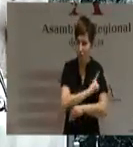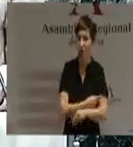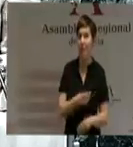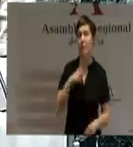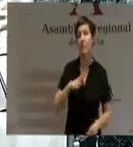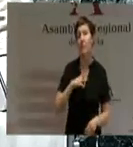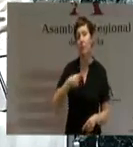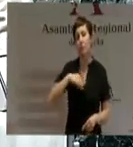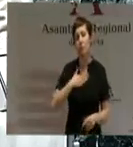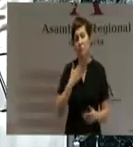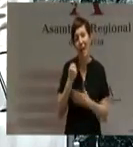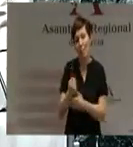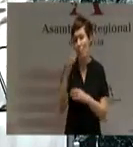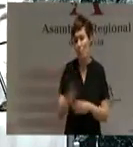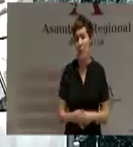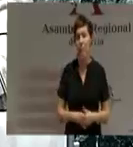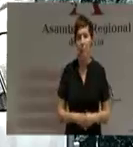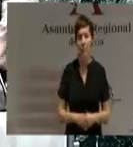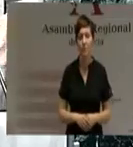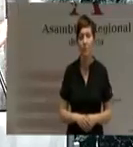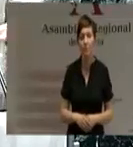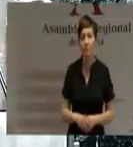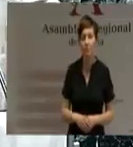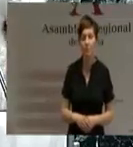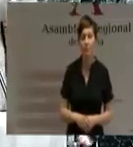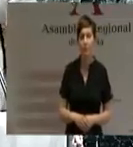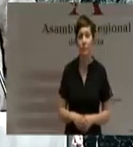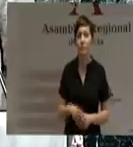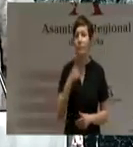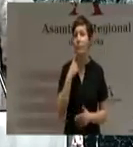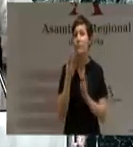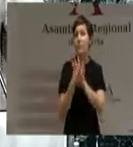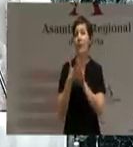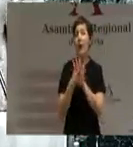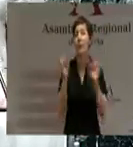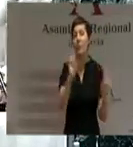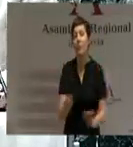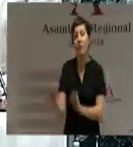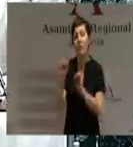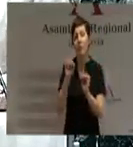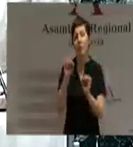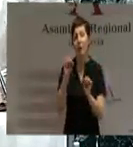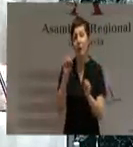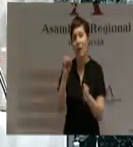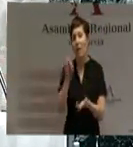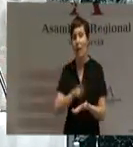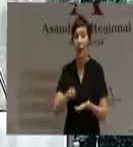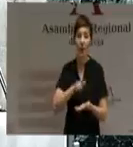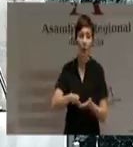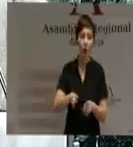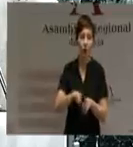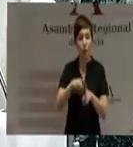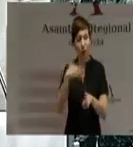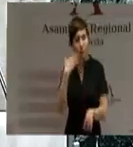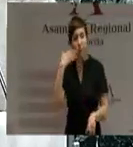usted y lo apoyaremos. Habla usted de defensa de la región y se le llena la boca, pero no nos ha aclarado por